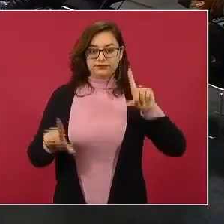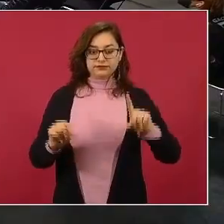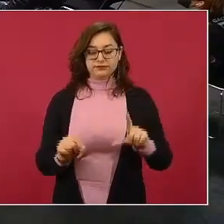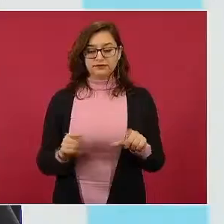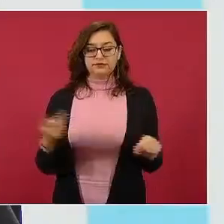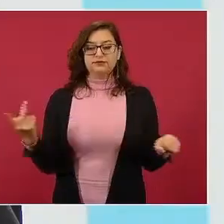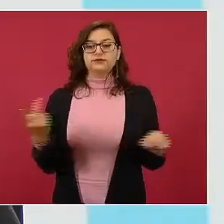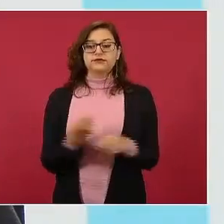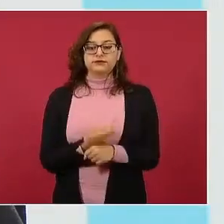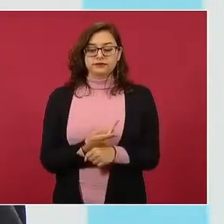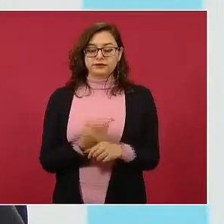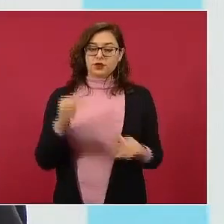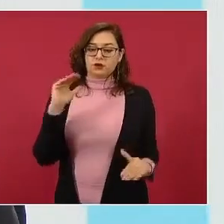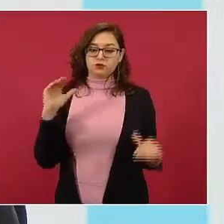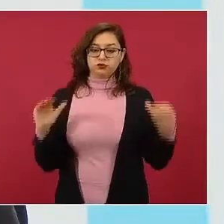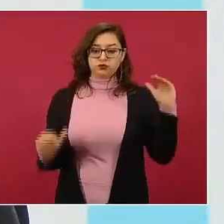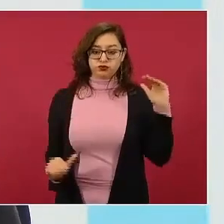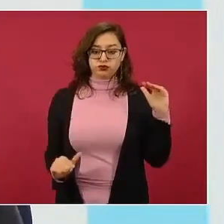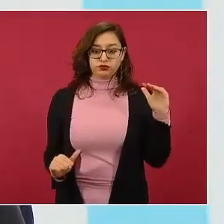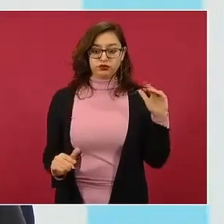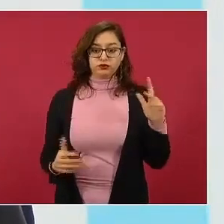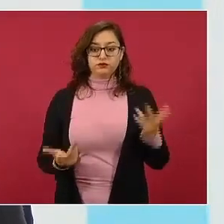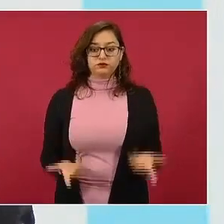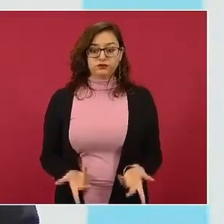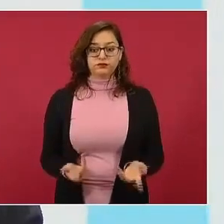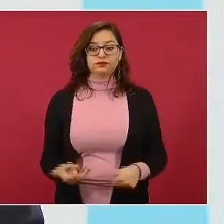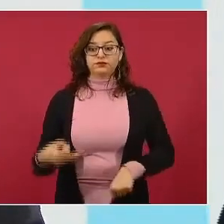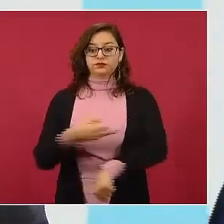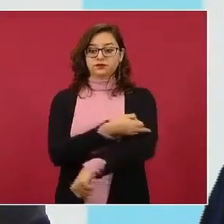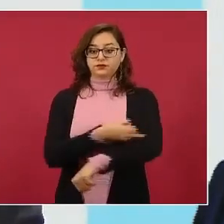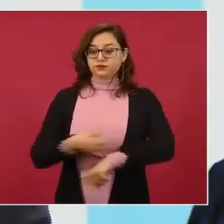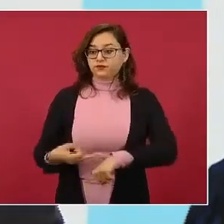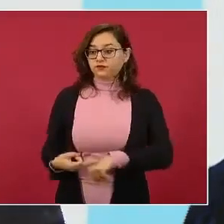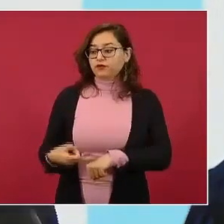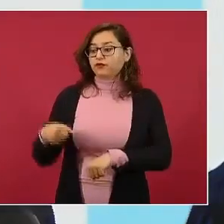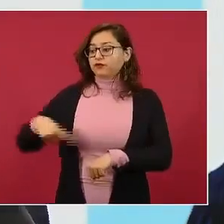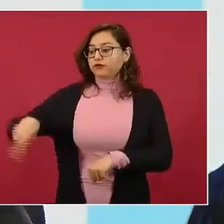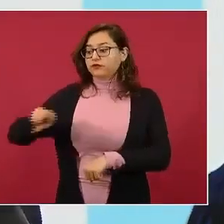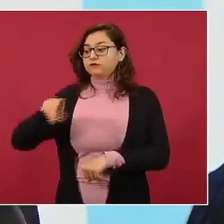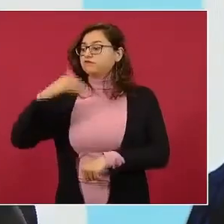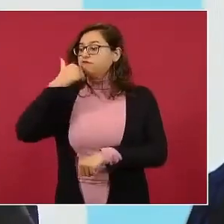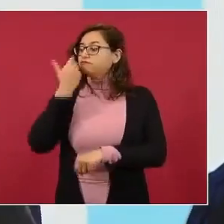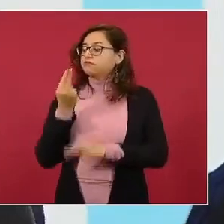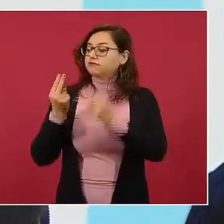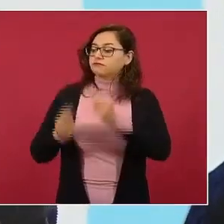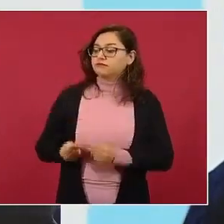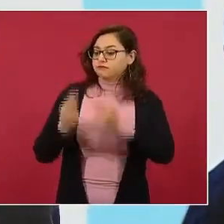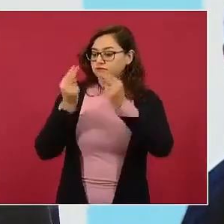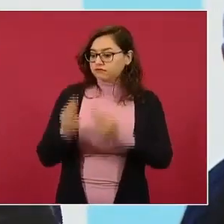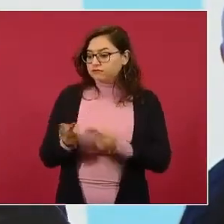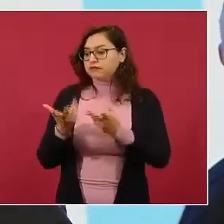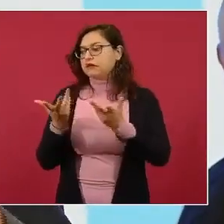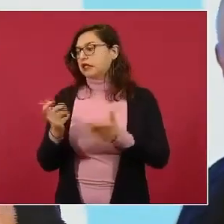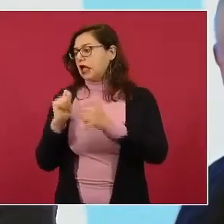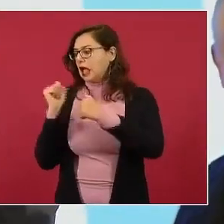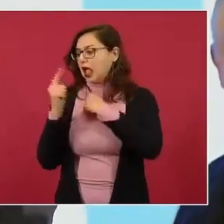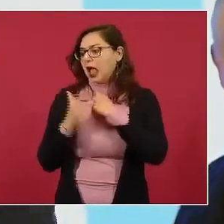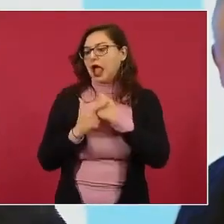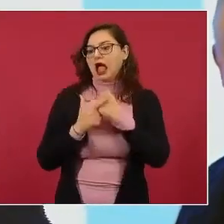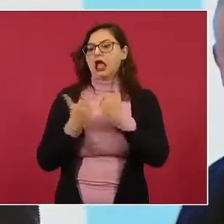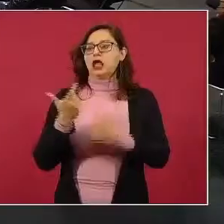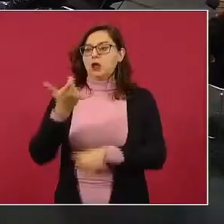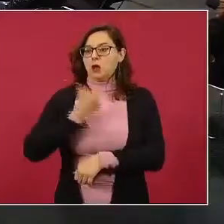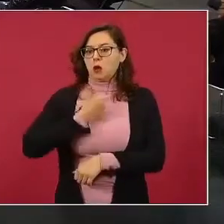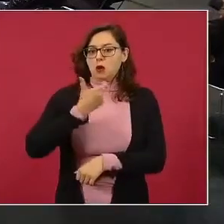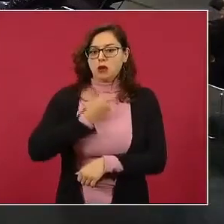Las familias buscan mecanismos para poder obtener ingresos, o ingresos adicionales, o el